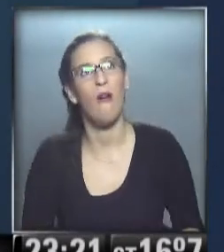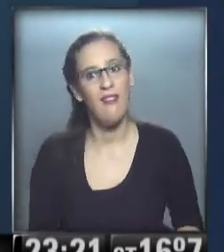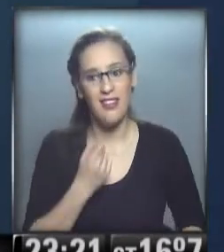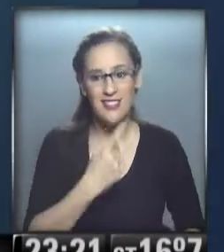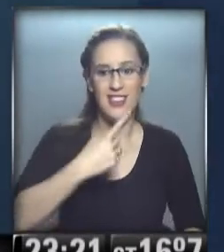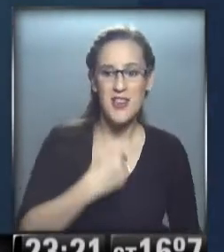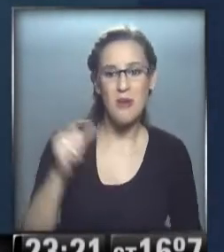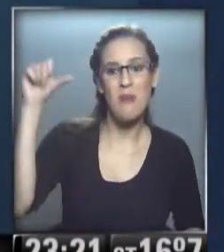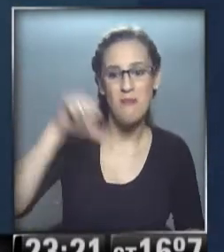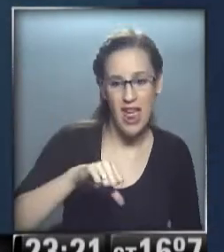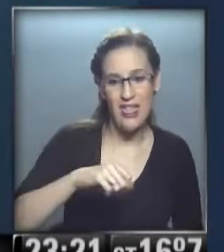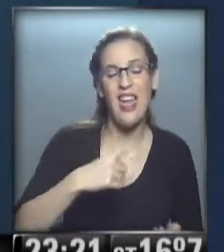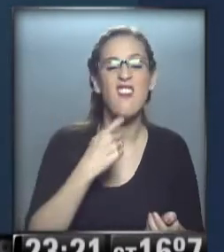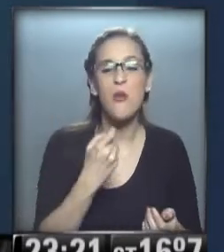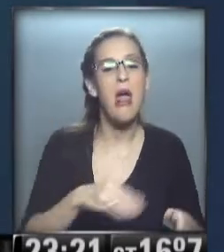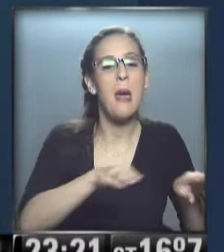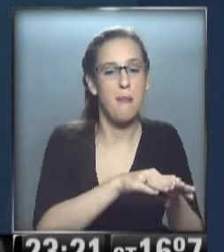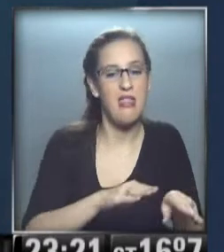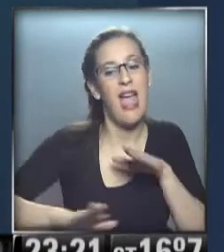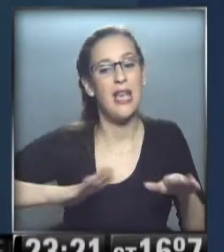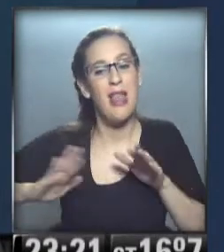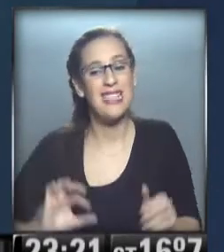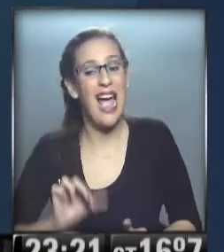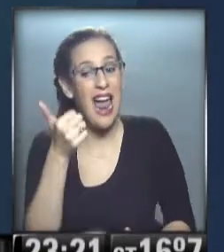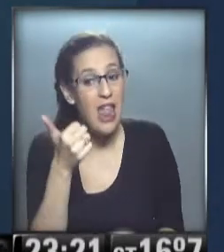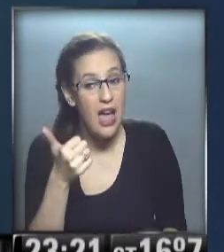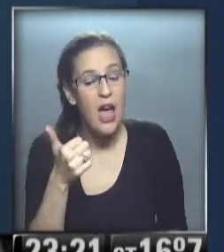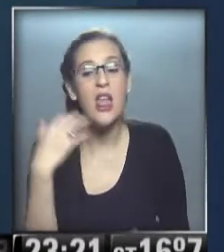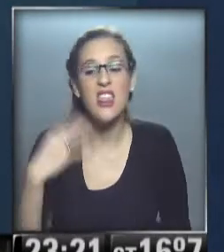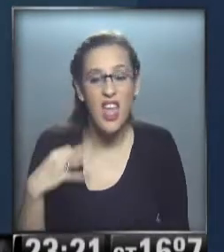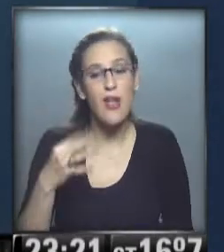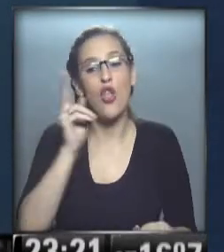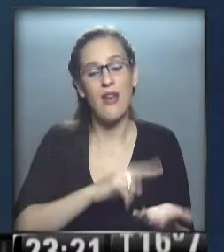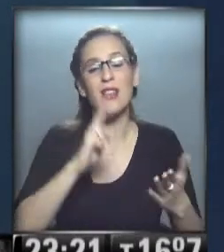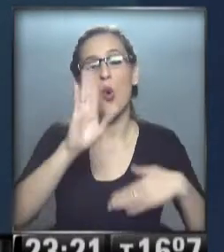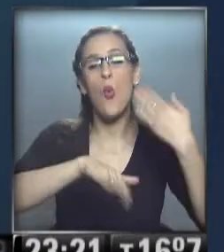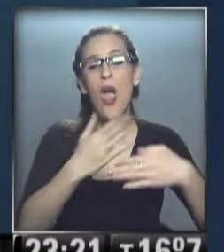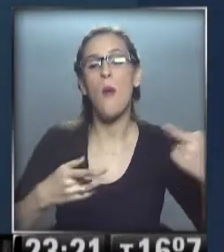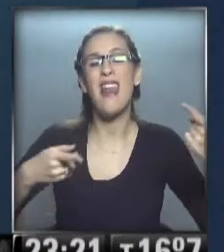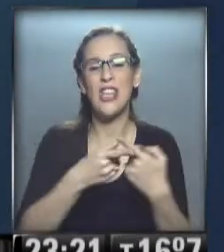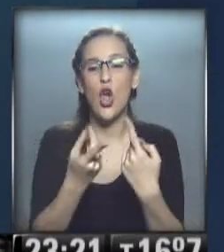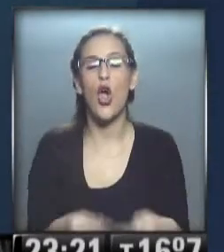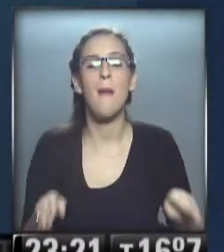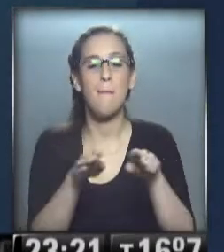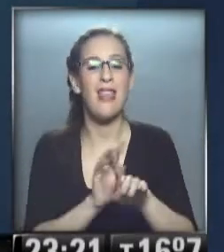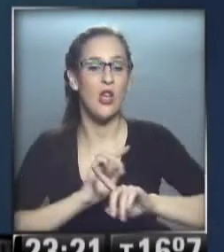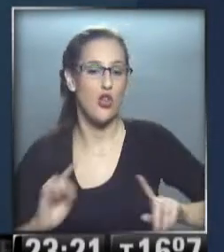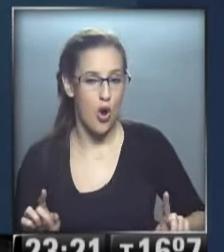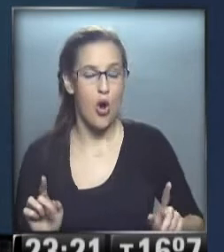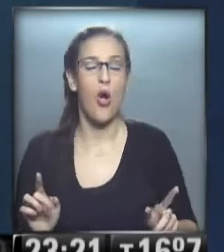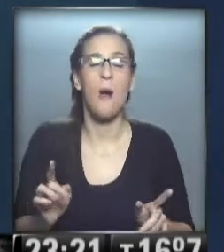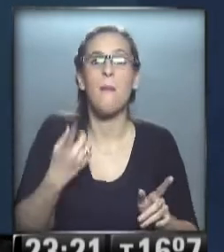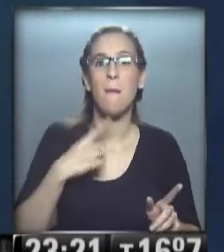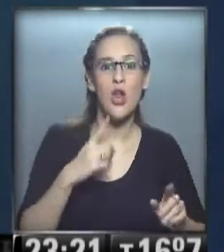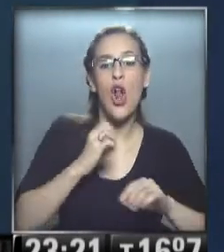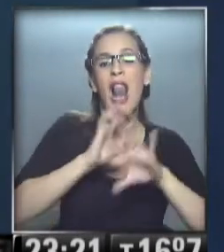por ejemplo, River empata y gana Gimnasia, bueno, habría otro desempate que sería entre Gimnasia y River. Lo cierto, lo único que les puedo dejar